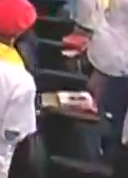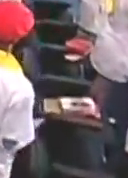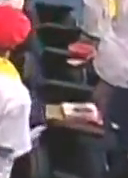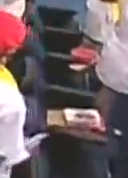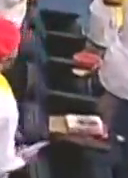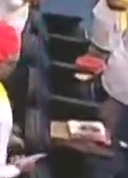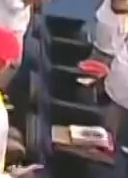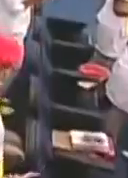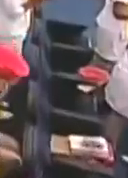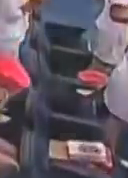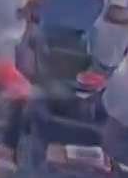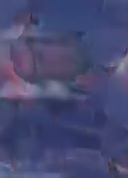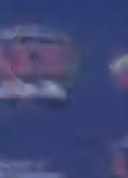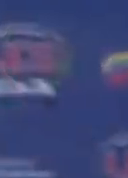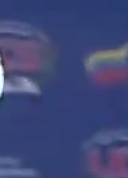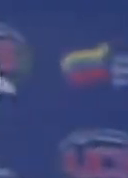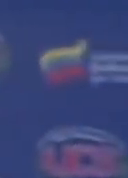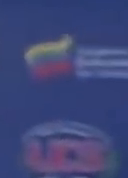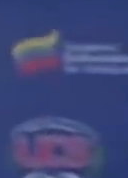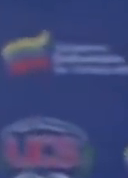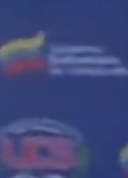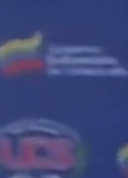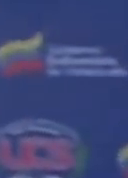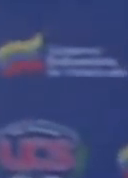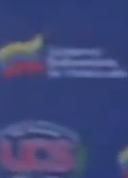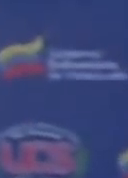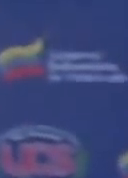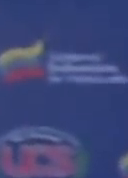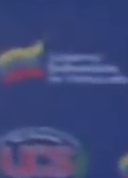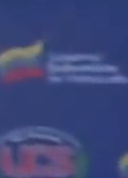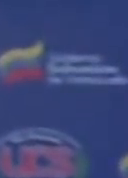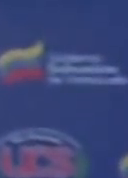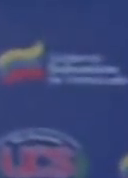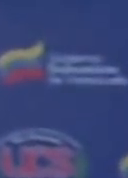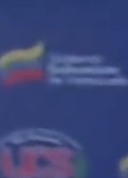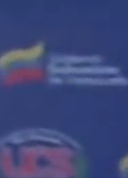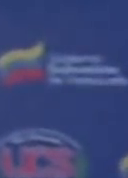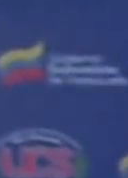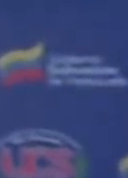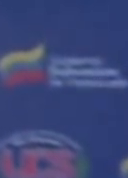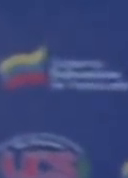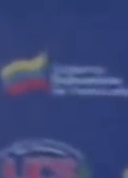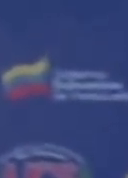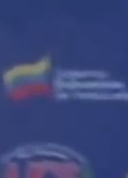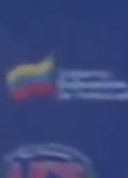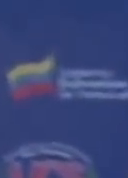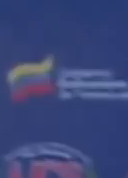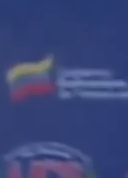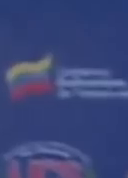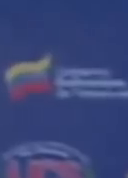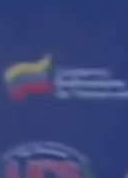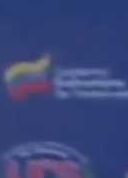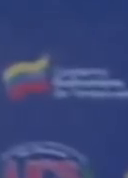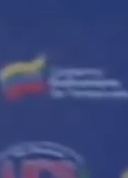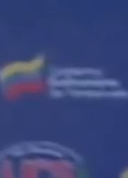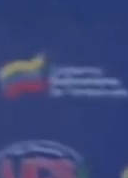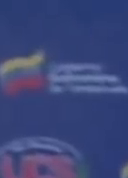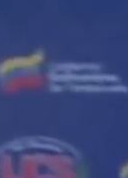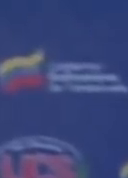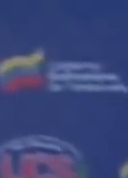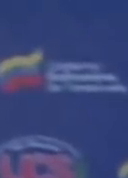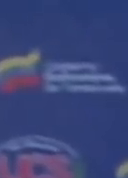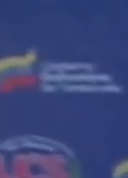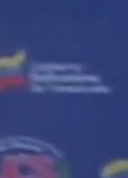el apoyo de Cuba, ha destacado el presidente constitucional de la República Bolivariana de Venezuela, Nicolás